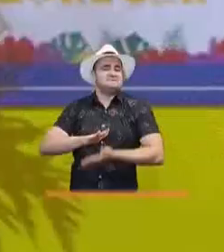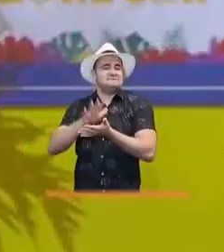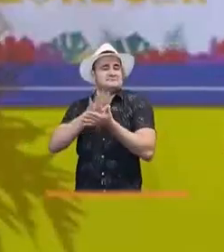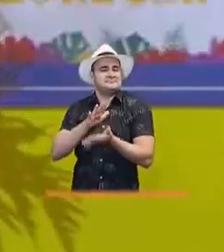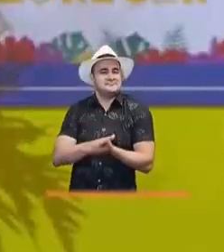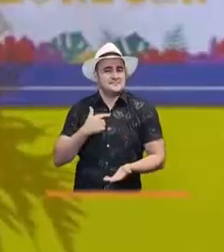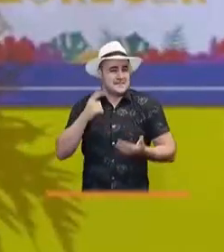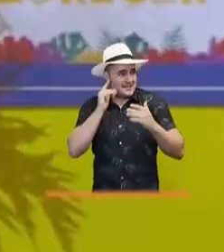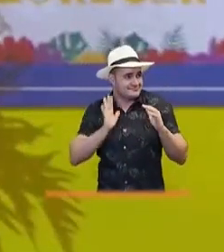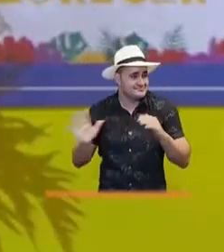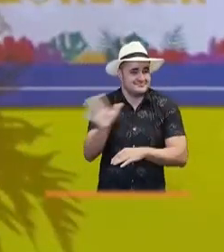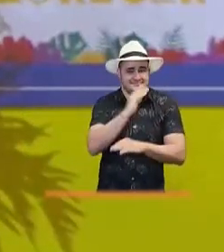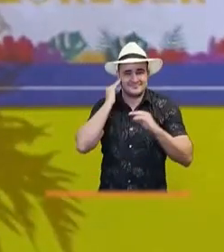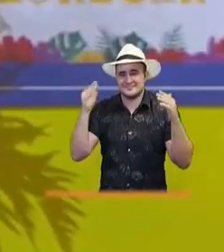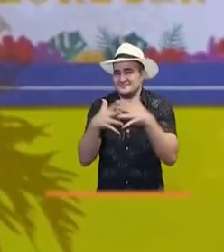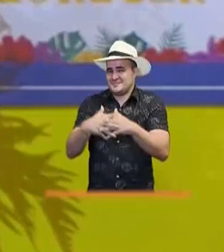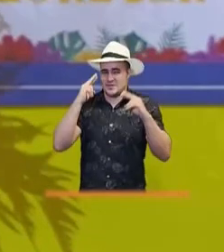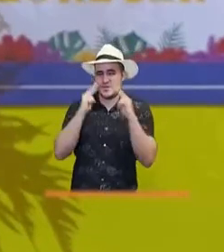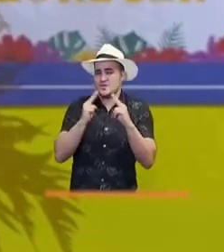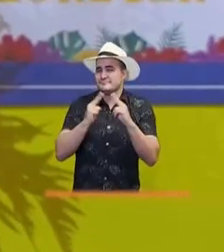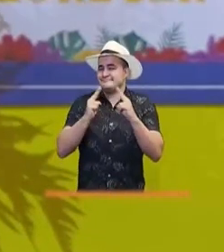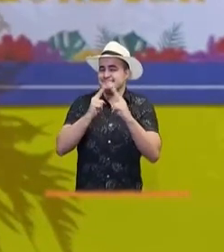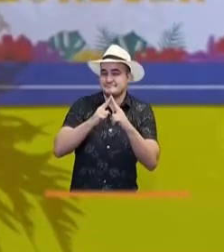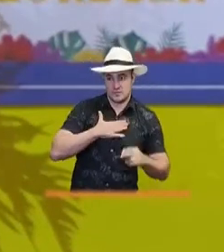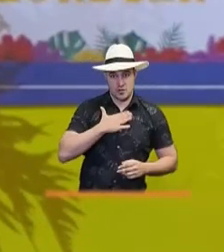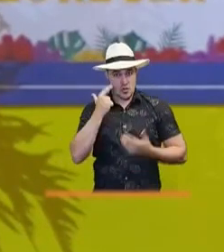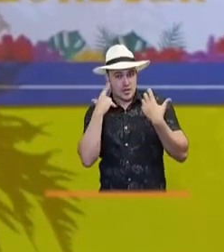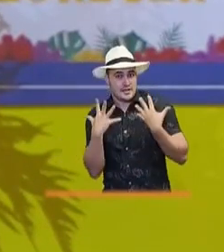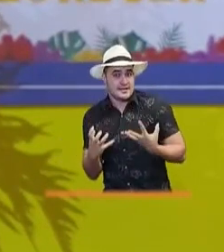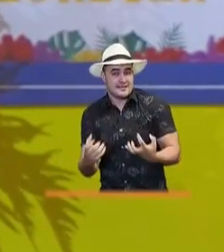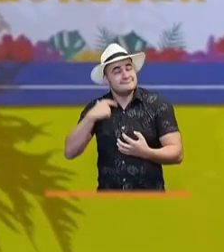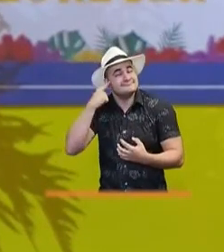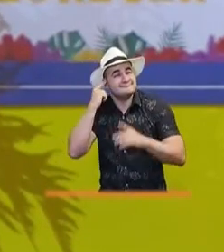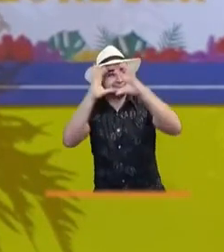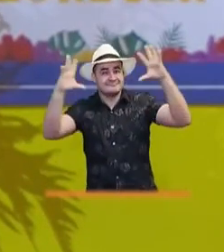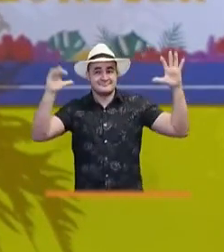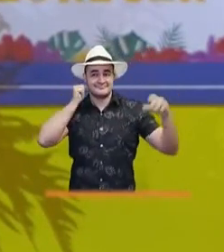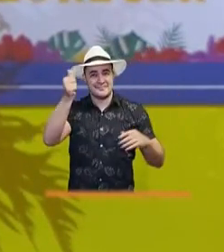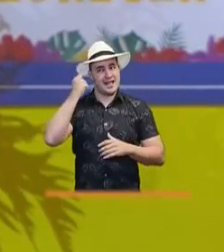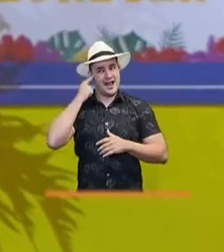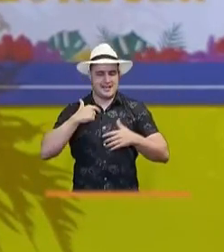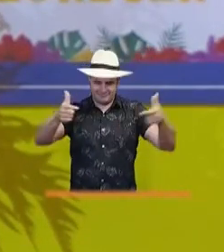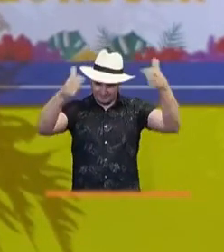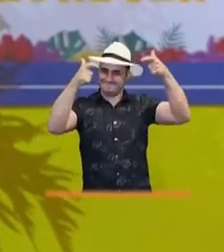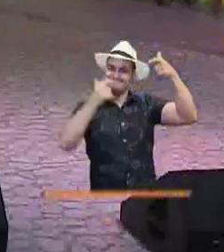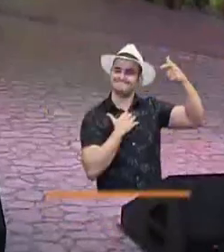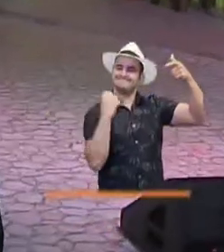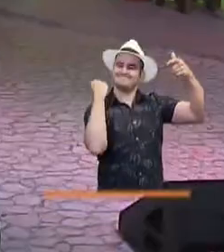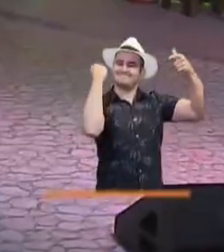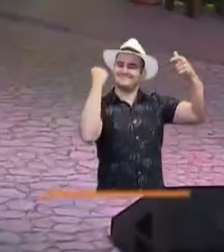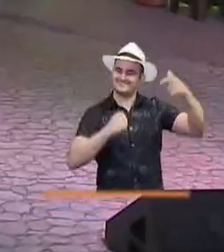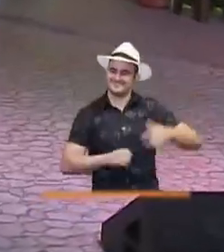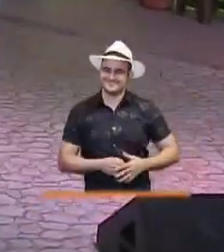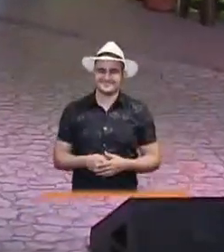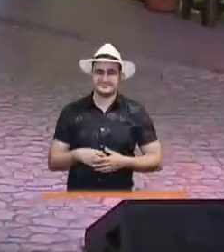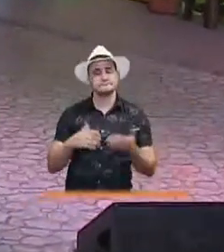como esto funciona. Mañana a mí me interesa es retener mi corona.